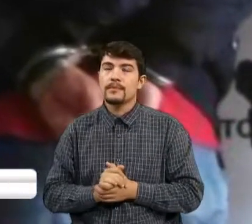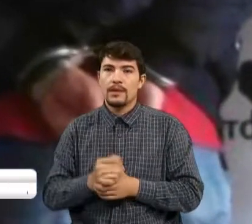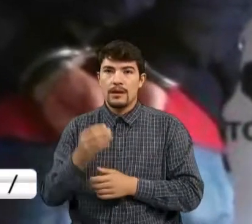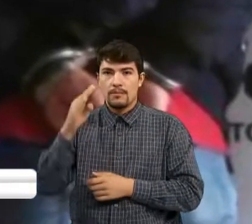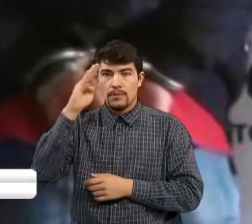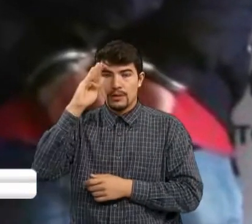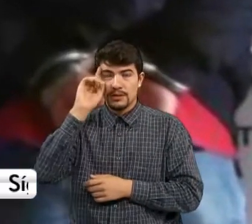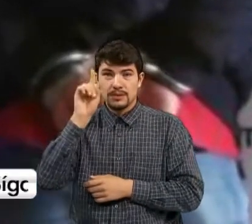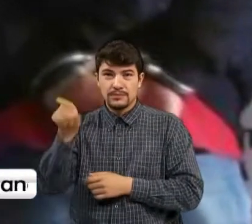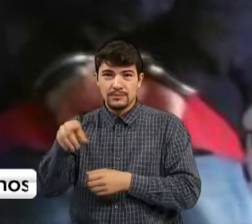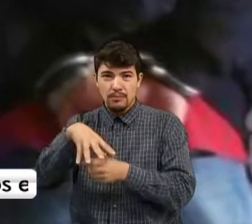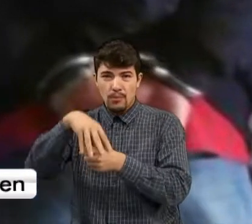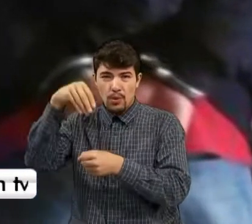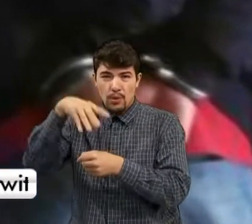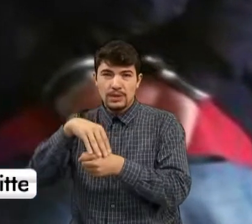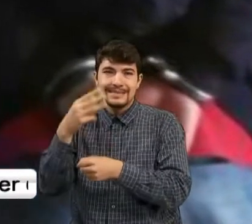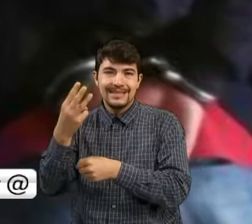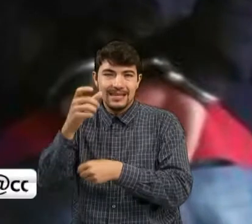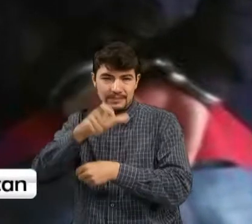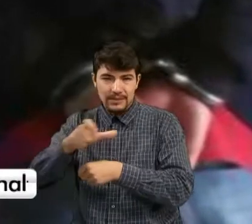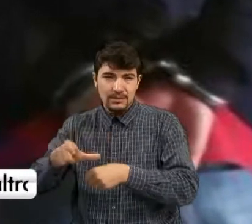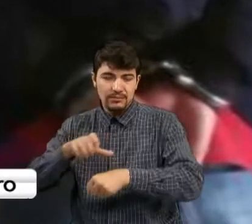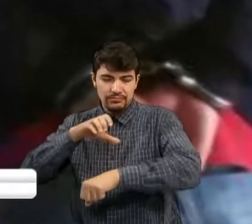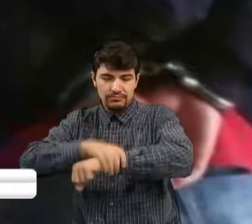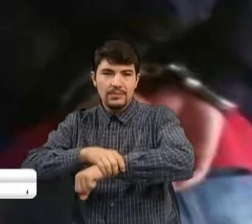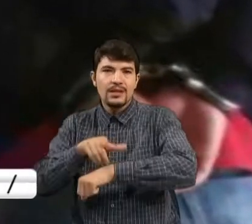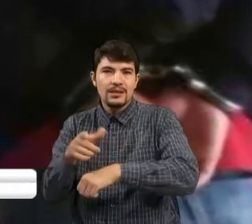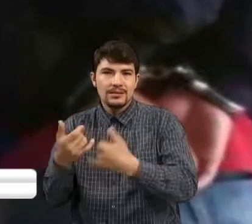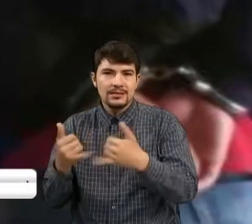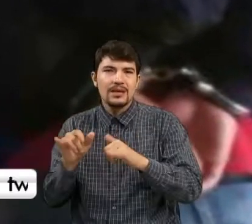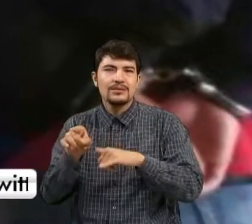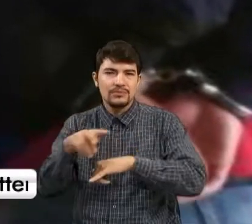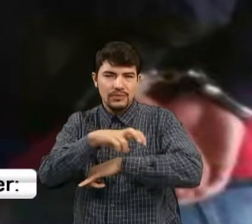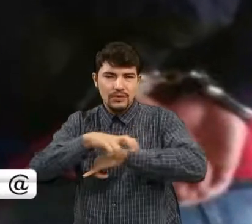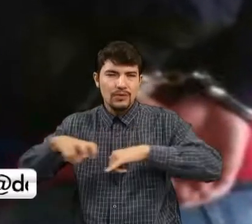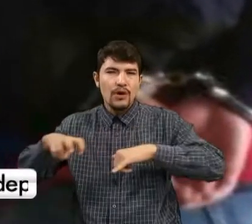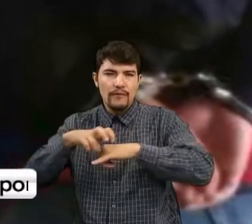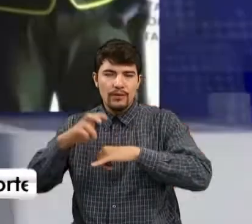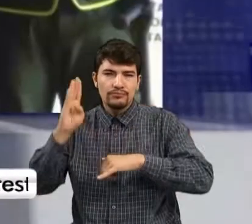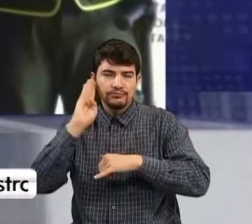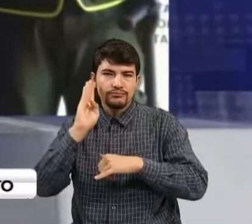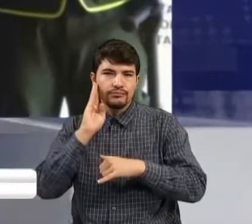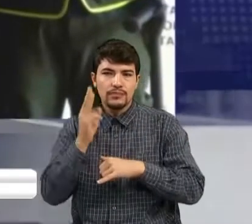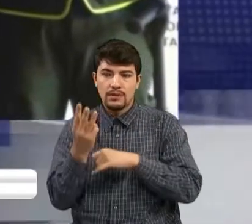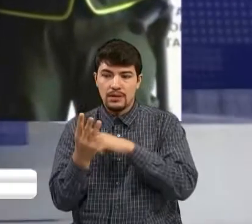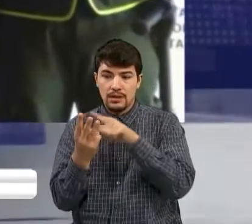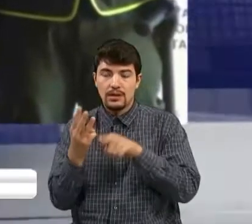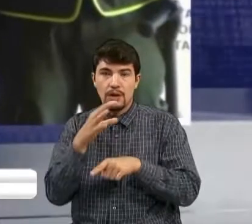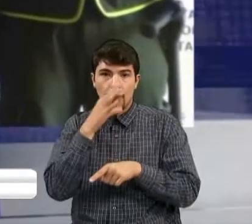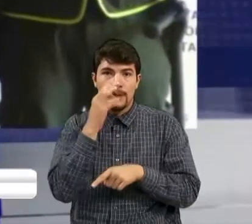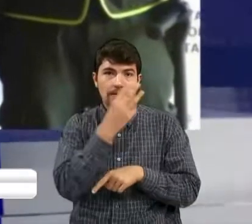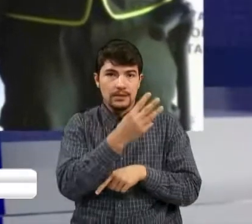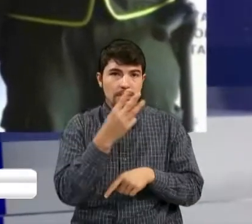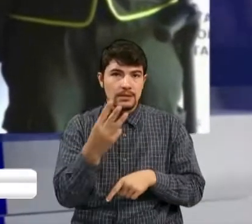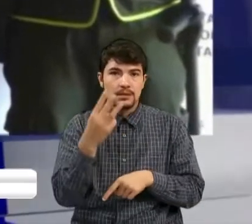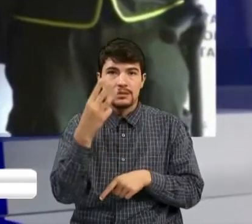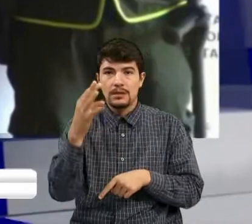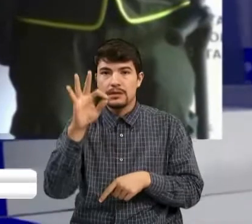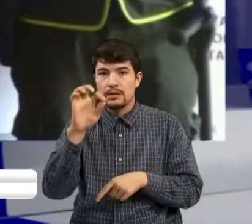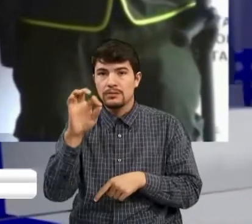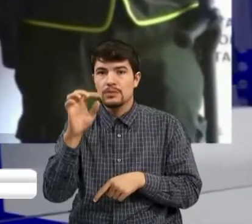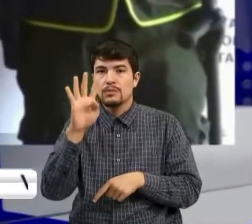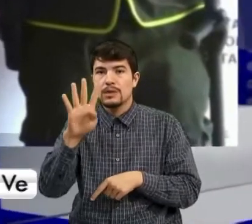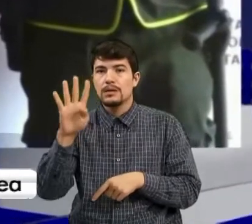que actuó en mogotes a tres personas relacionadas con el delito de hurto a celulares se trata de tres hombres de 33 38 y